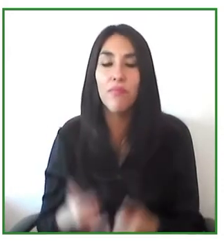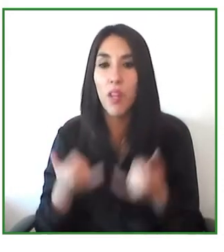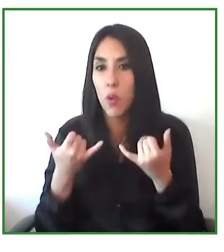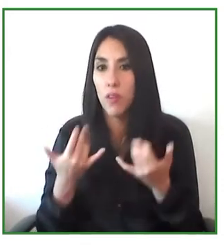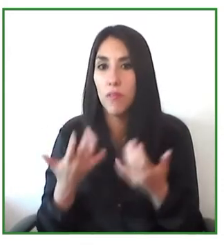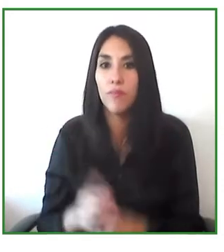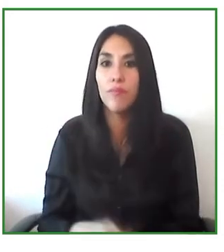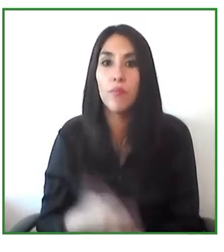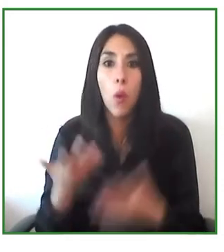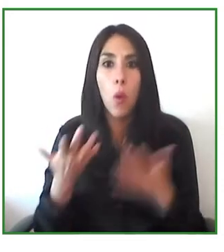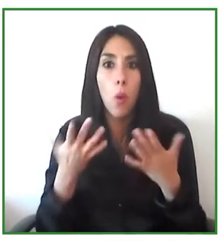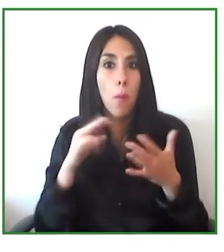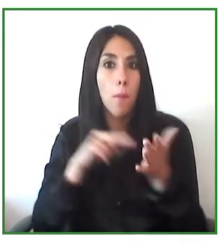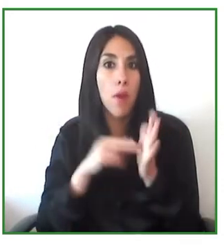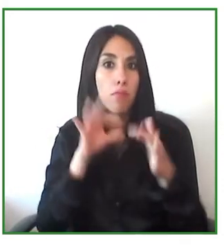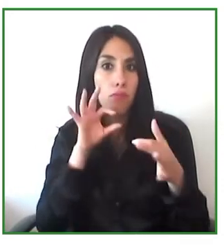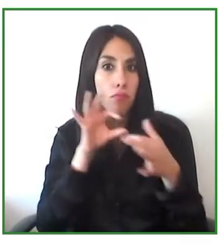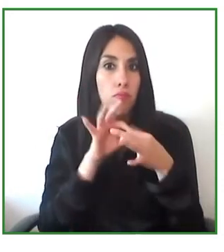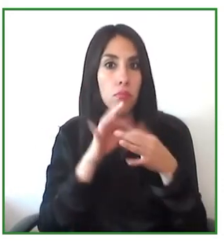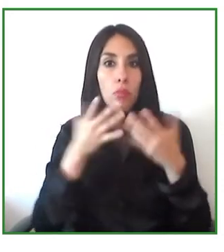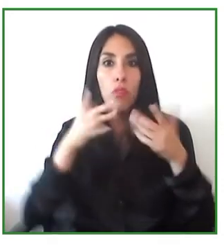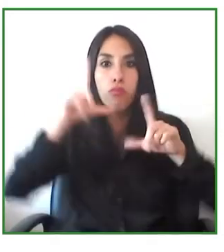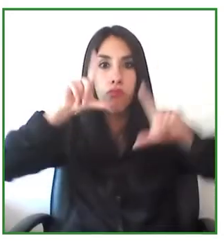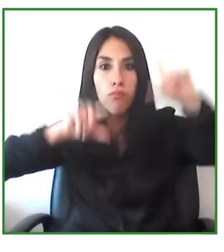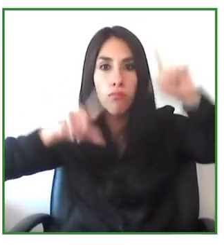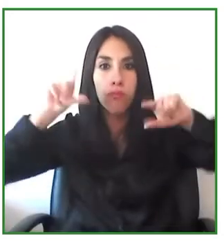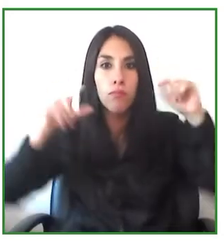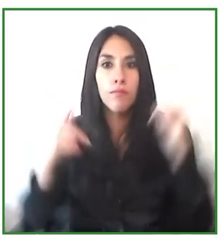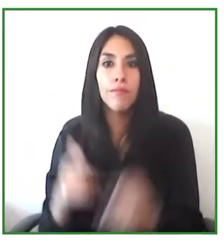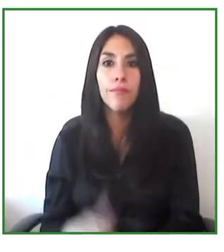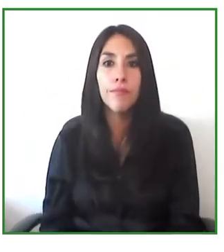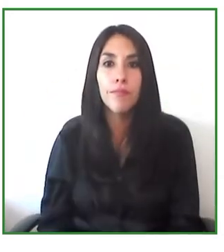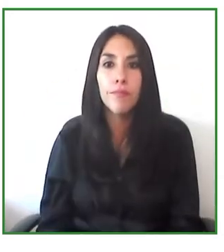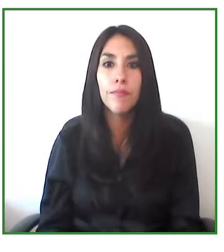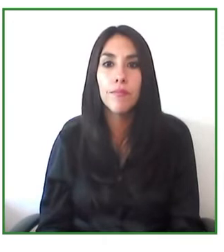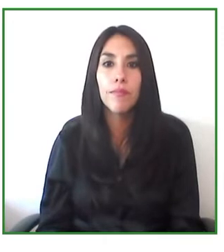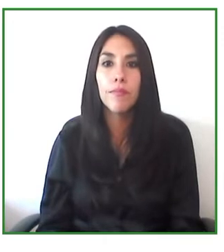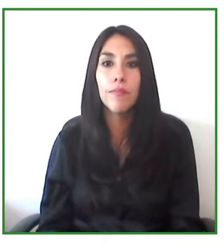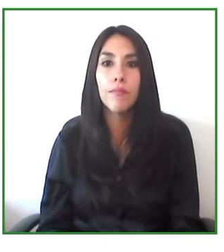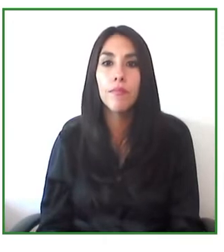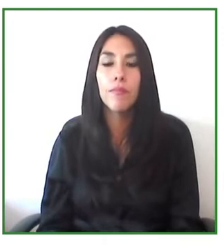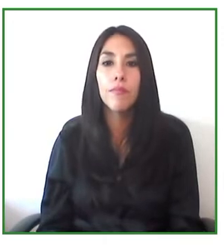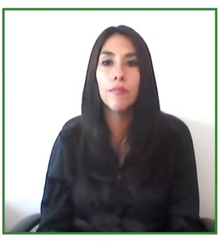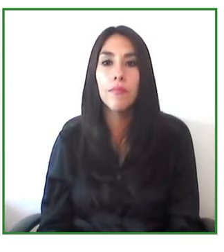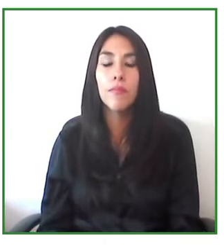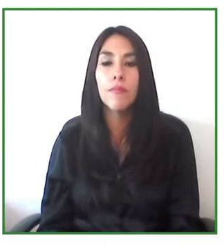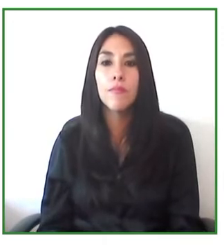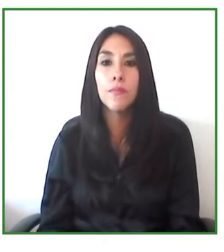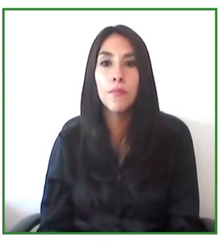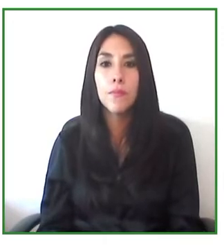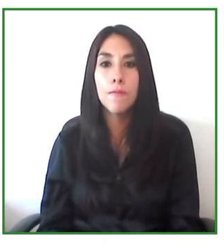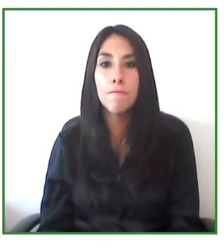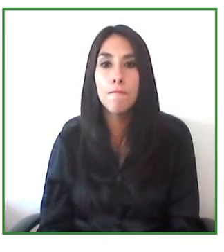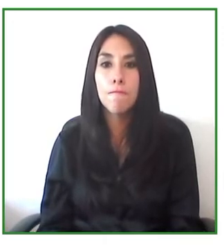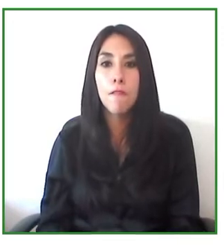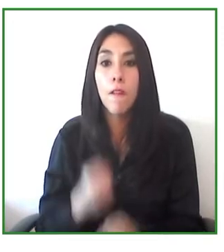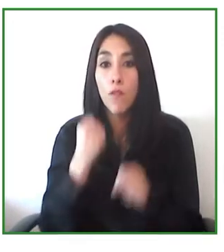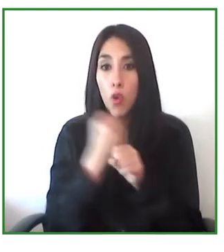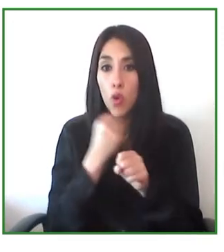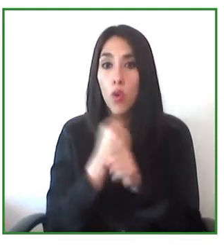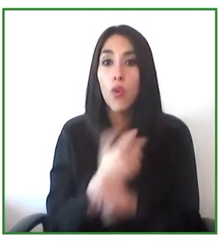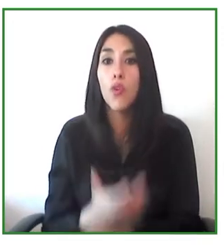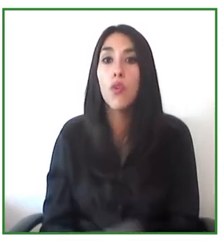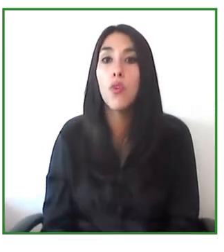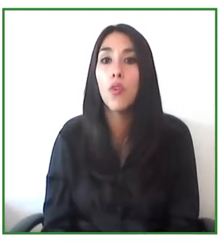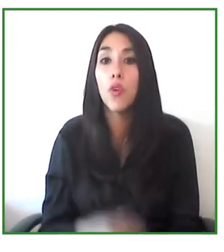medición después de estos 6 meses de ejecución. Bienvenido, William. Muchas gracias, Ingrid. Bueno, para los que no